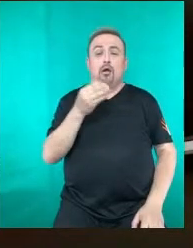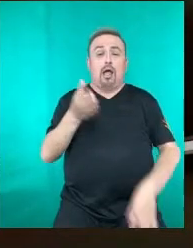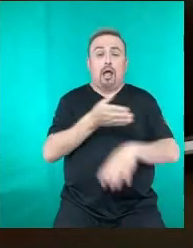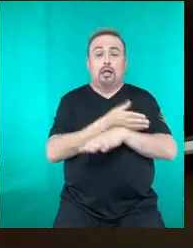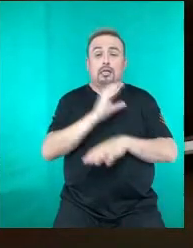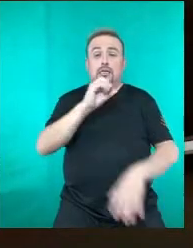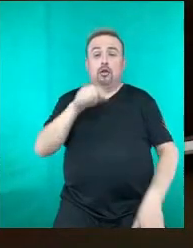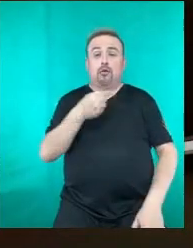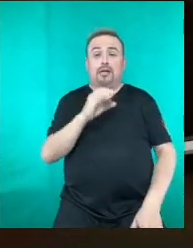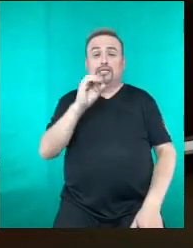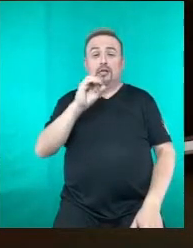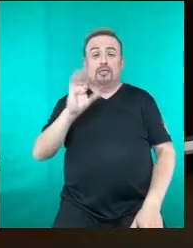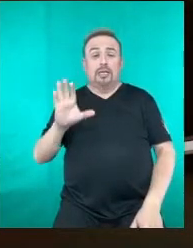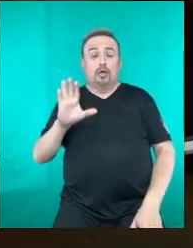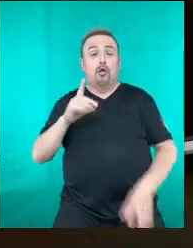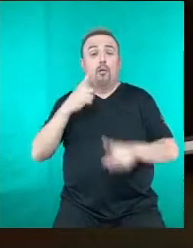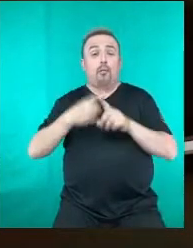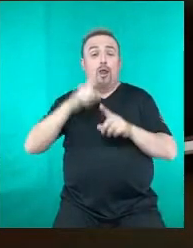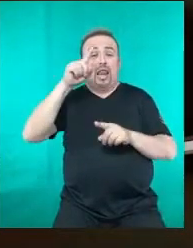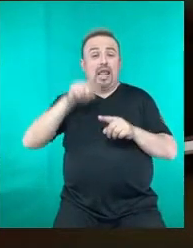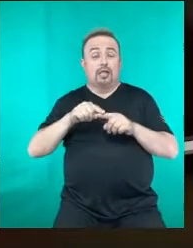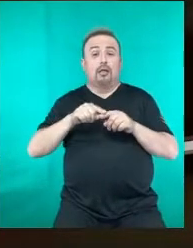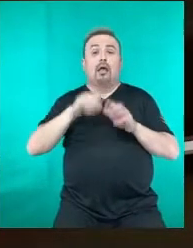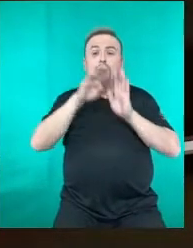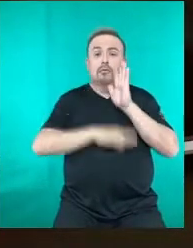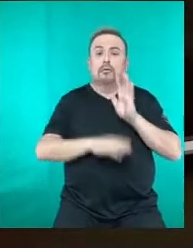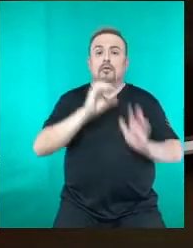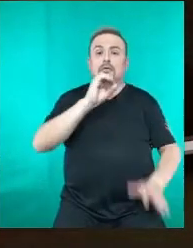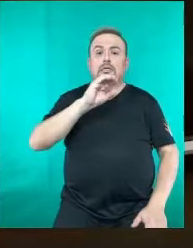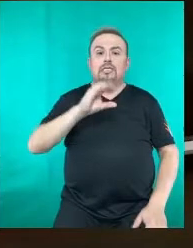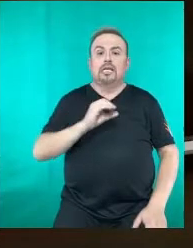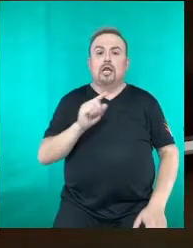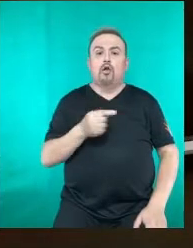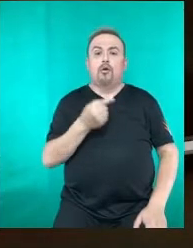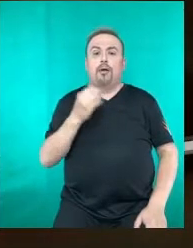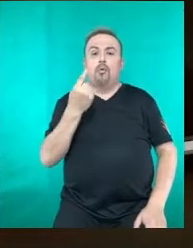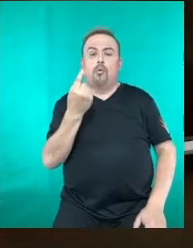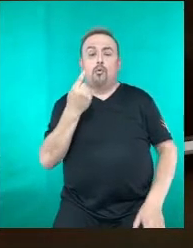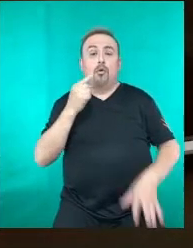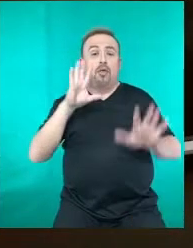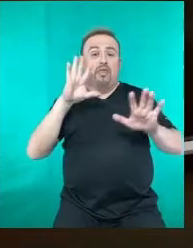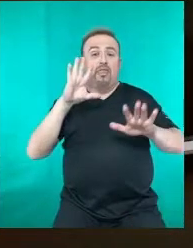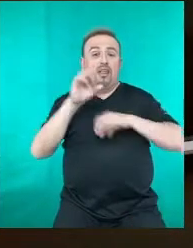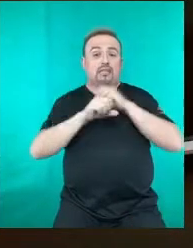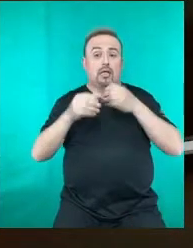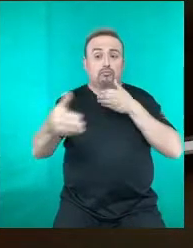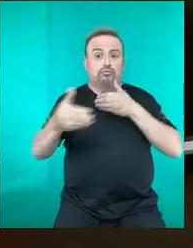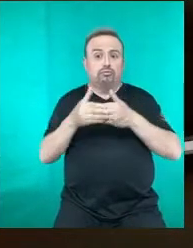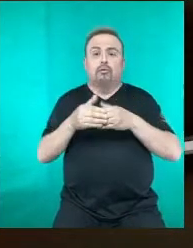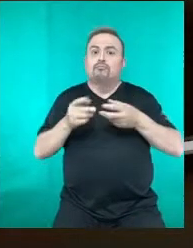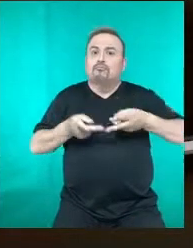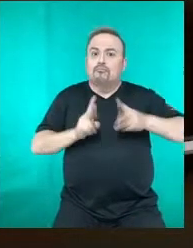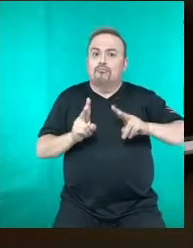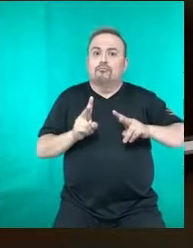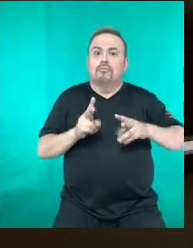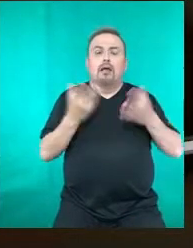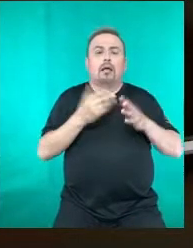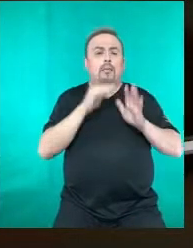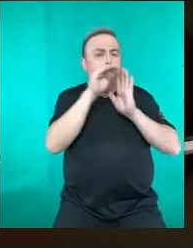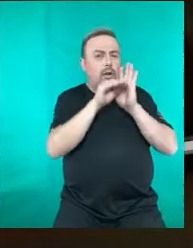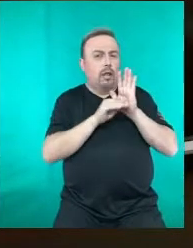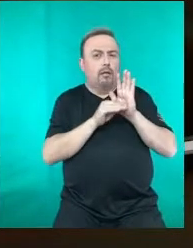0,05 miligramos por litro, bajó hasta 0,01 en un plazo de 10 años, y eso nos permitió definir programas